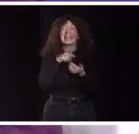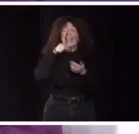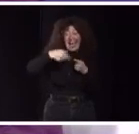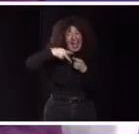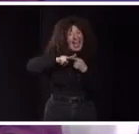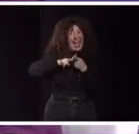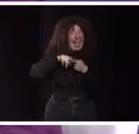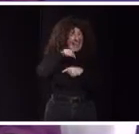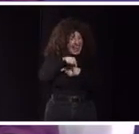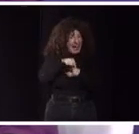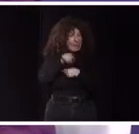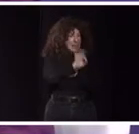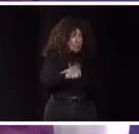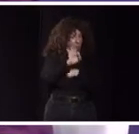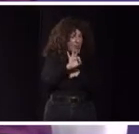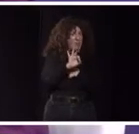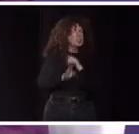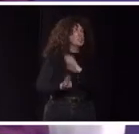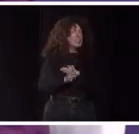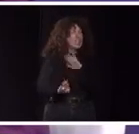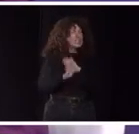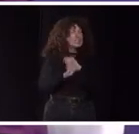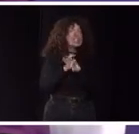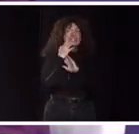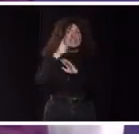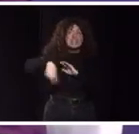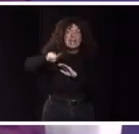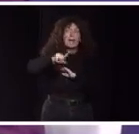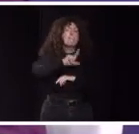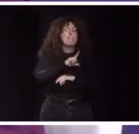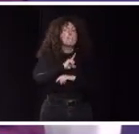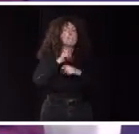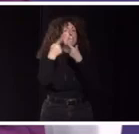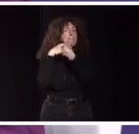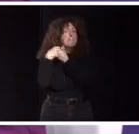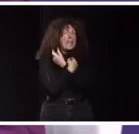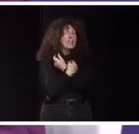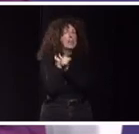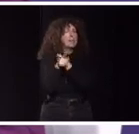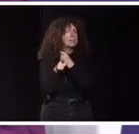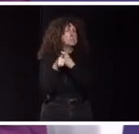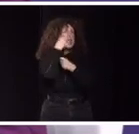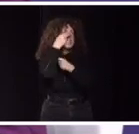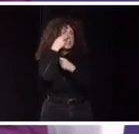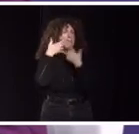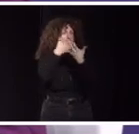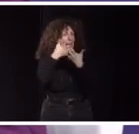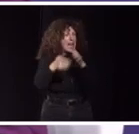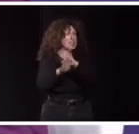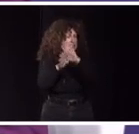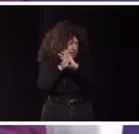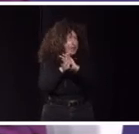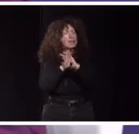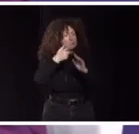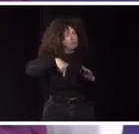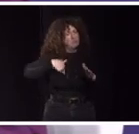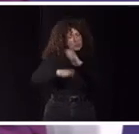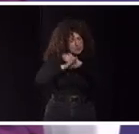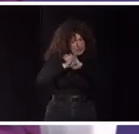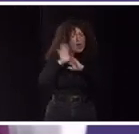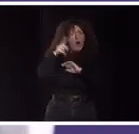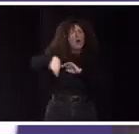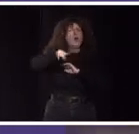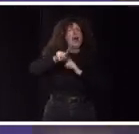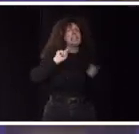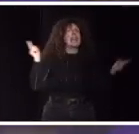a seguir teniendo sentido mientras su militancia esté dispuesta a pelear y mientras siga habiendo una voluntad democrática y